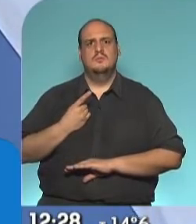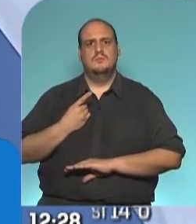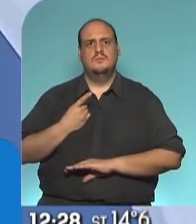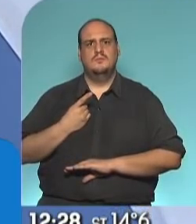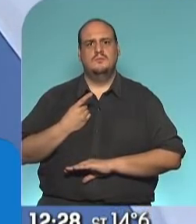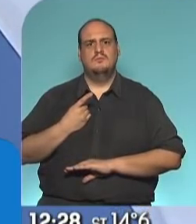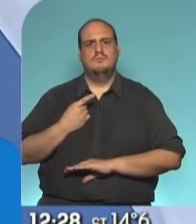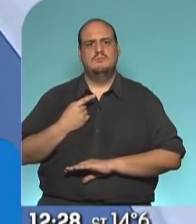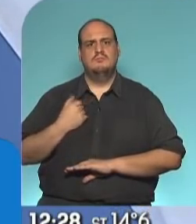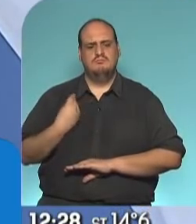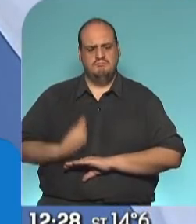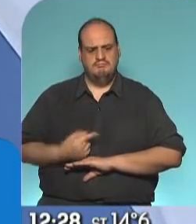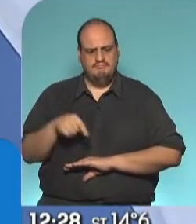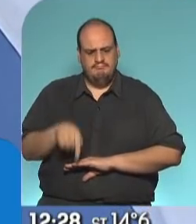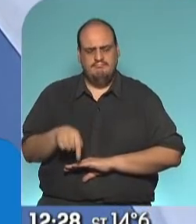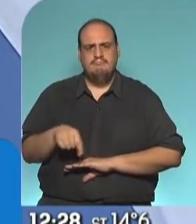poder estar hoy aquí.